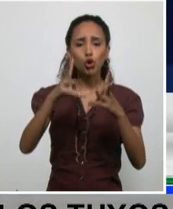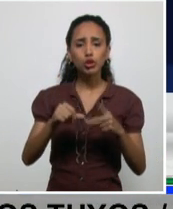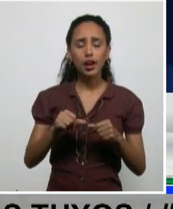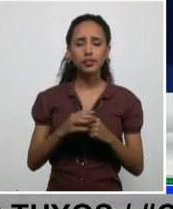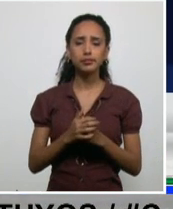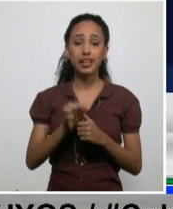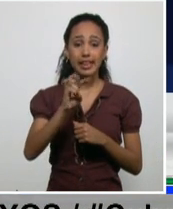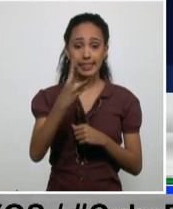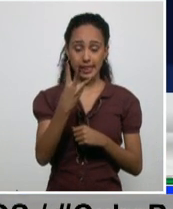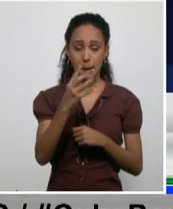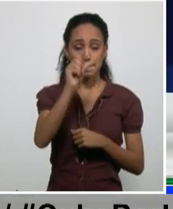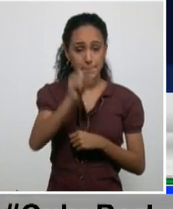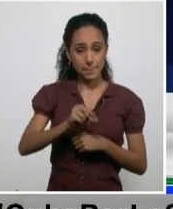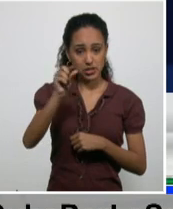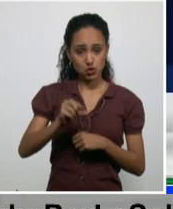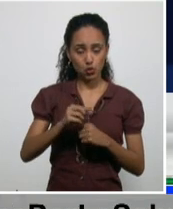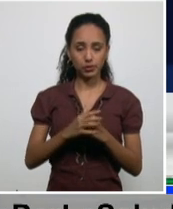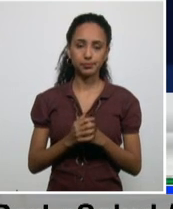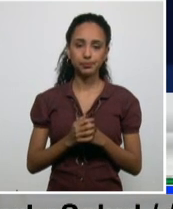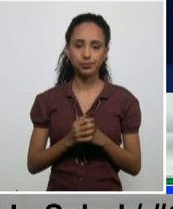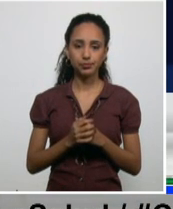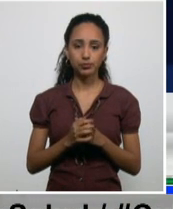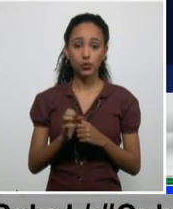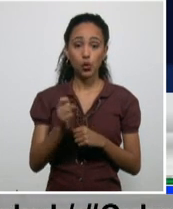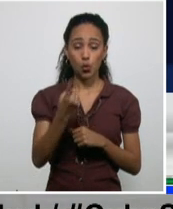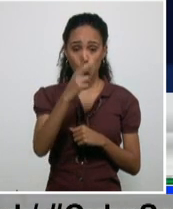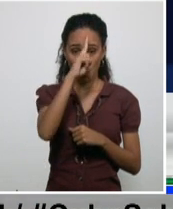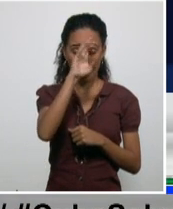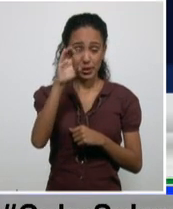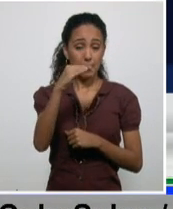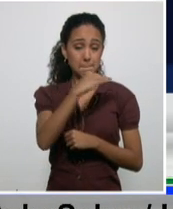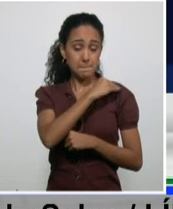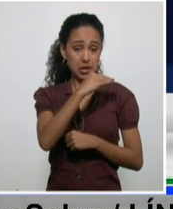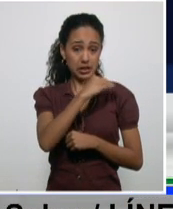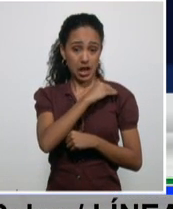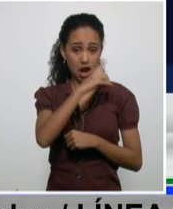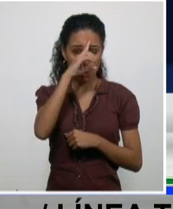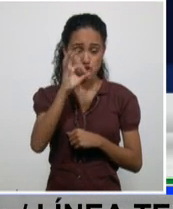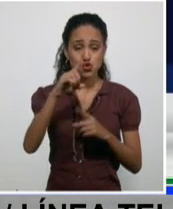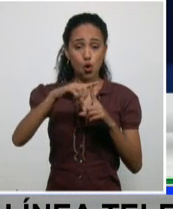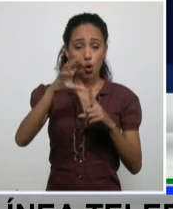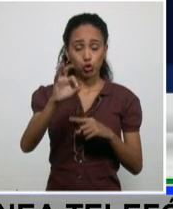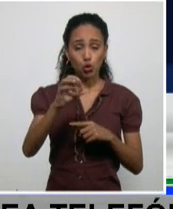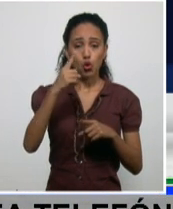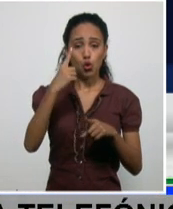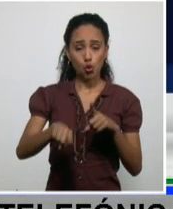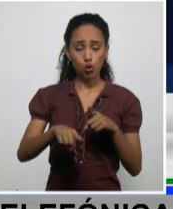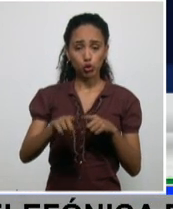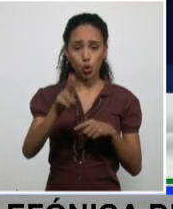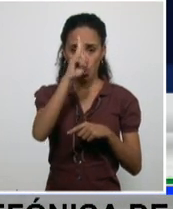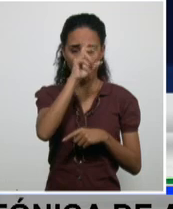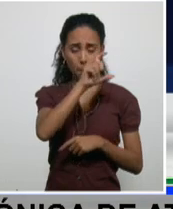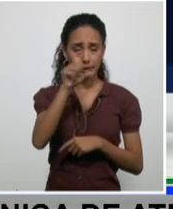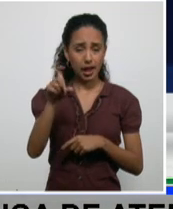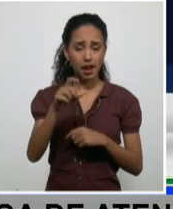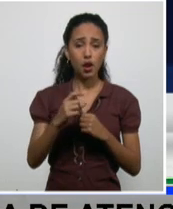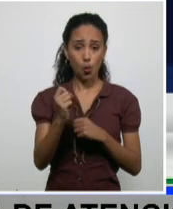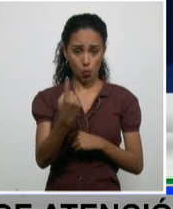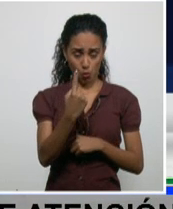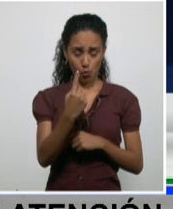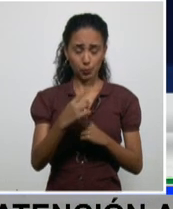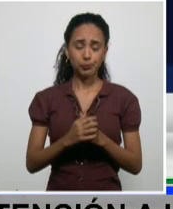3 pacientes. 1 del Hospital Militar Dr. Luis Díaz Soto, 1 del Hospital Mario Muñoz, Militar Mario